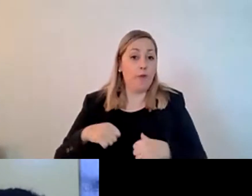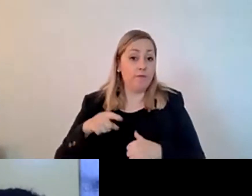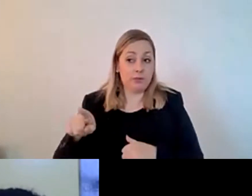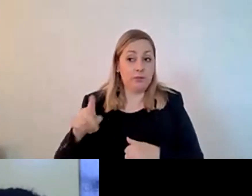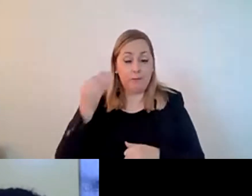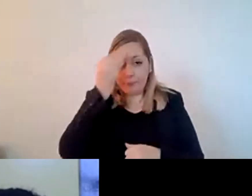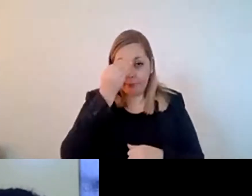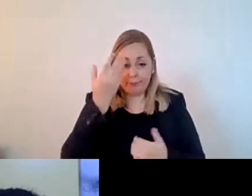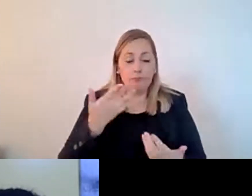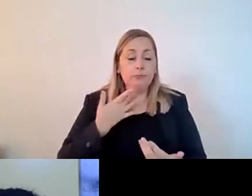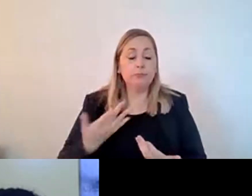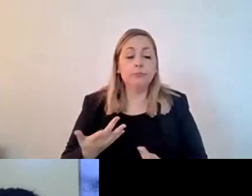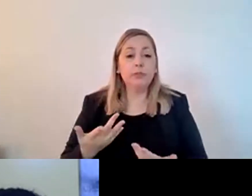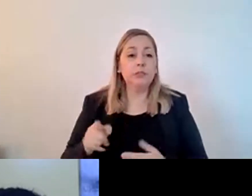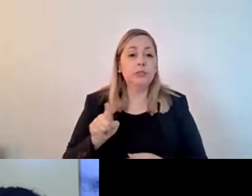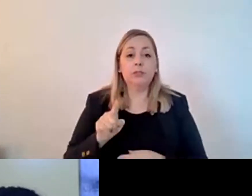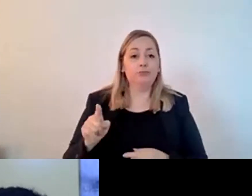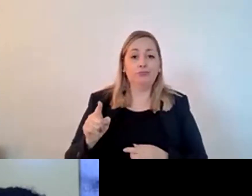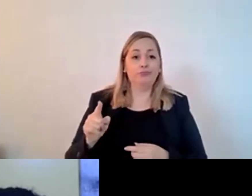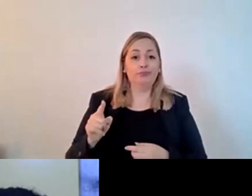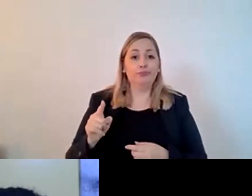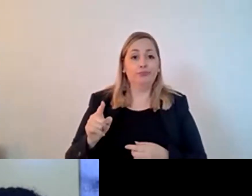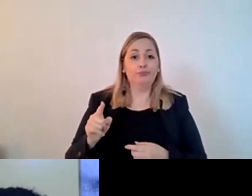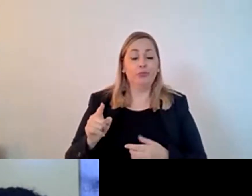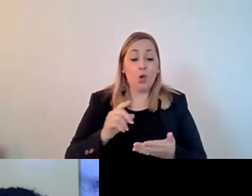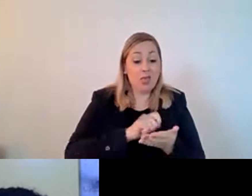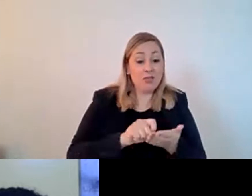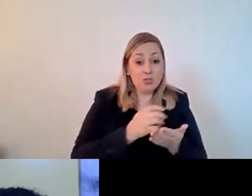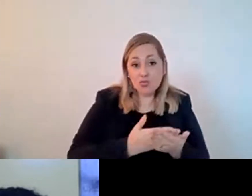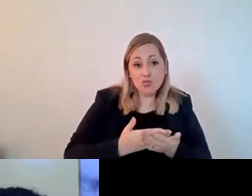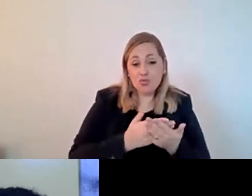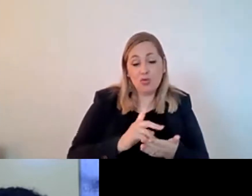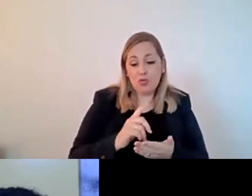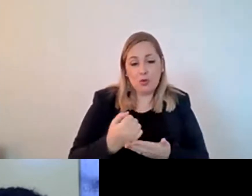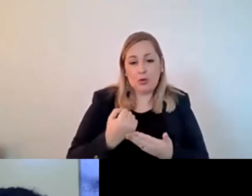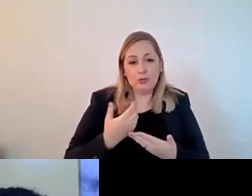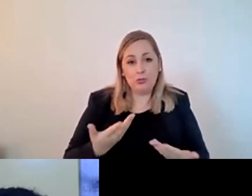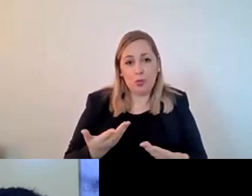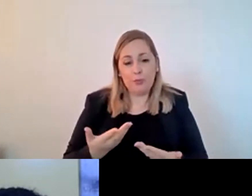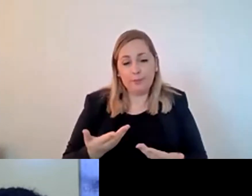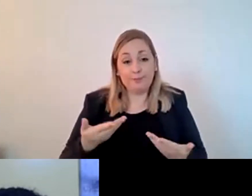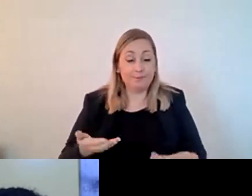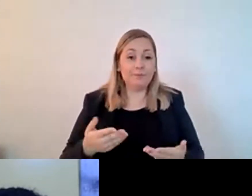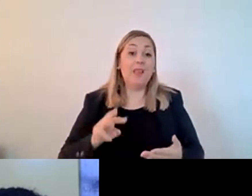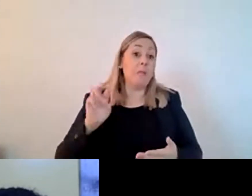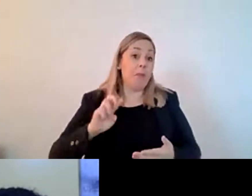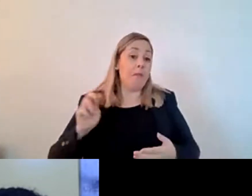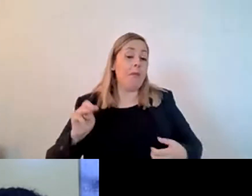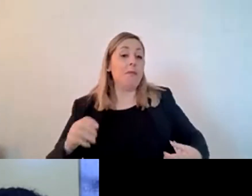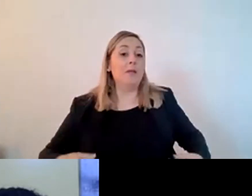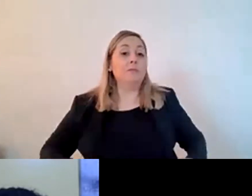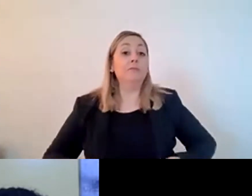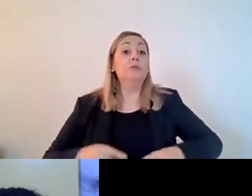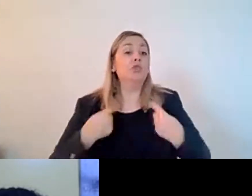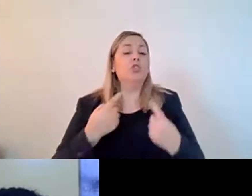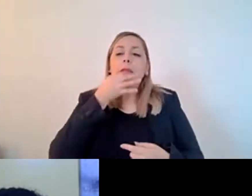preocupado porque no le funcionan los estudios tal como están. Exacto. Y los papás tendemos a decirle,